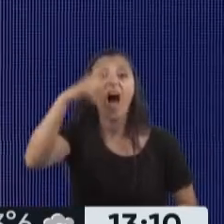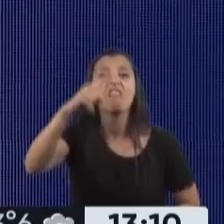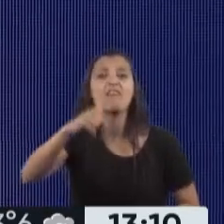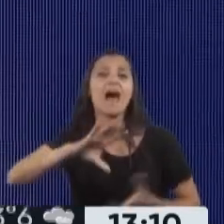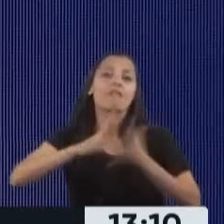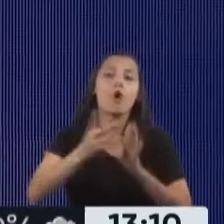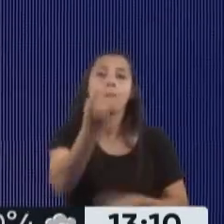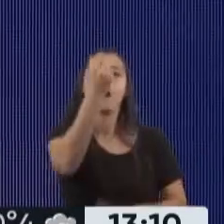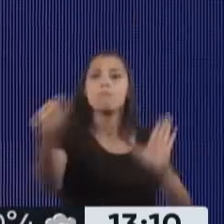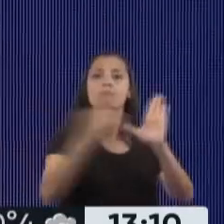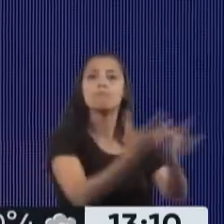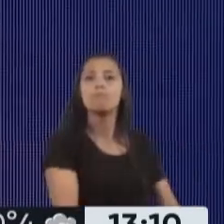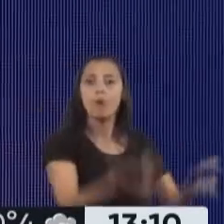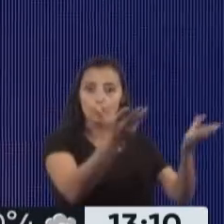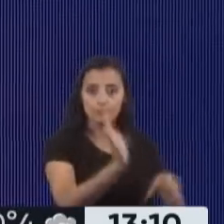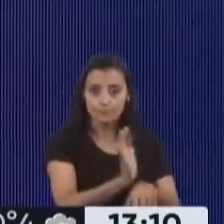nivel de precios.